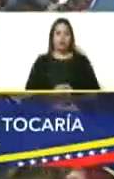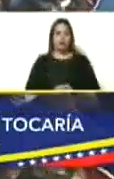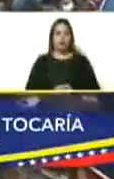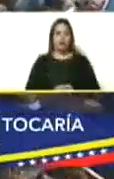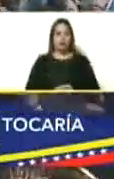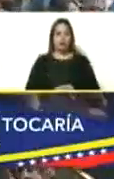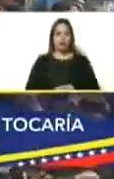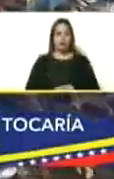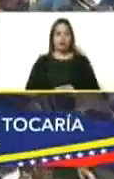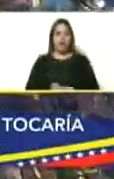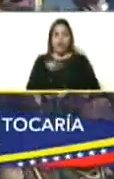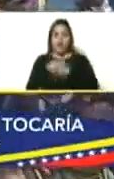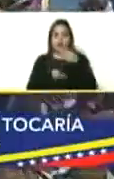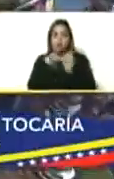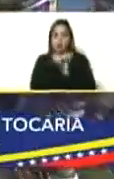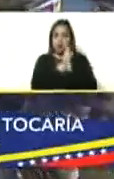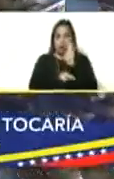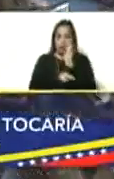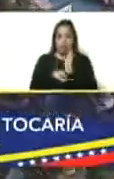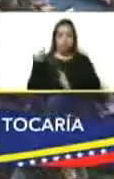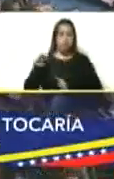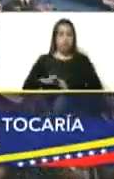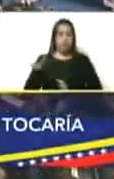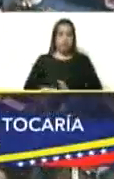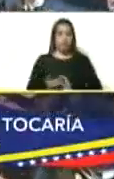tiempo tomamos las medidas, muchachos.